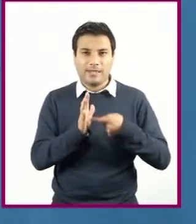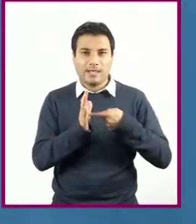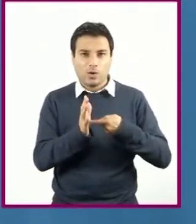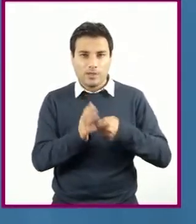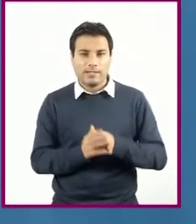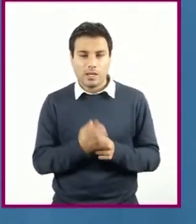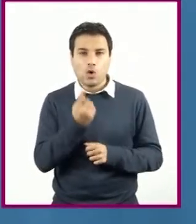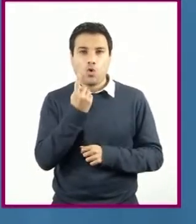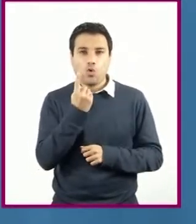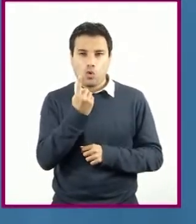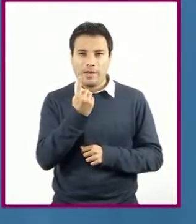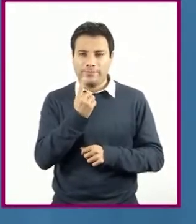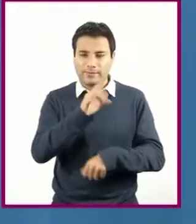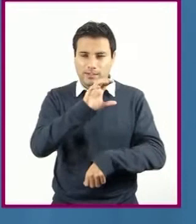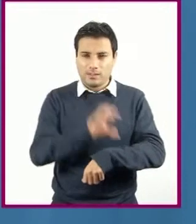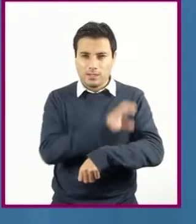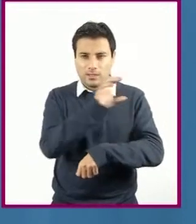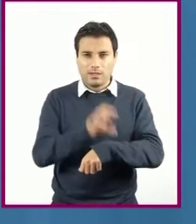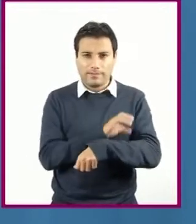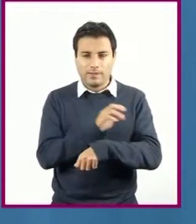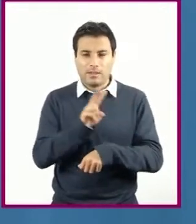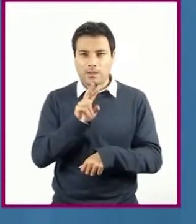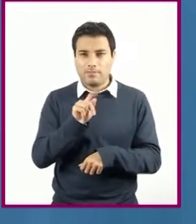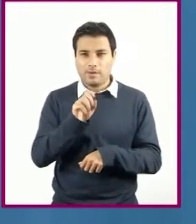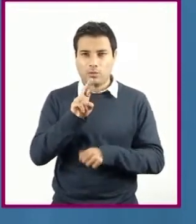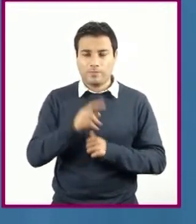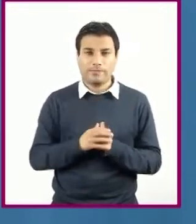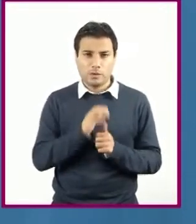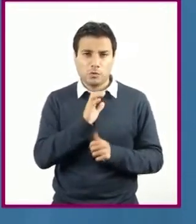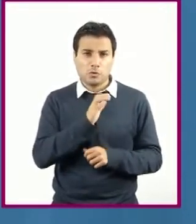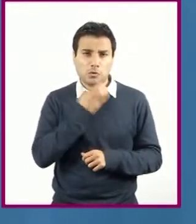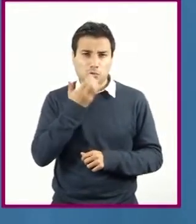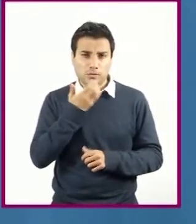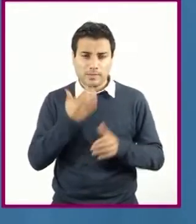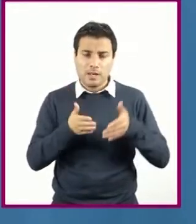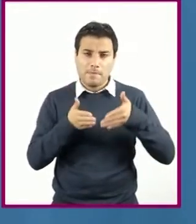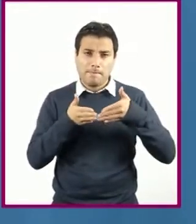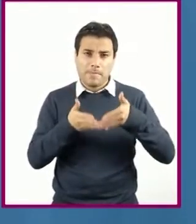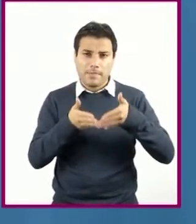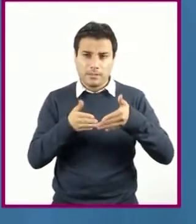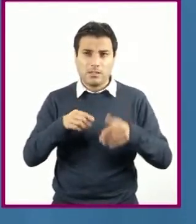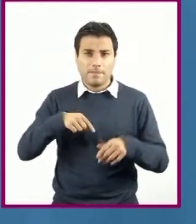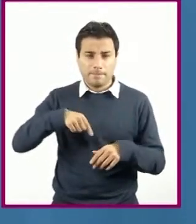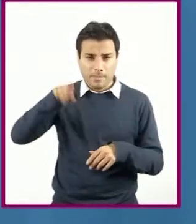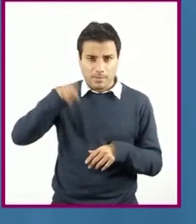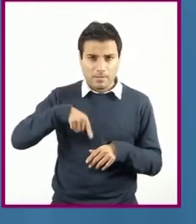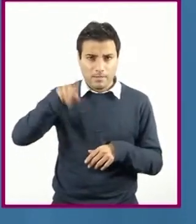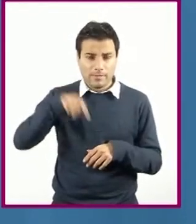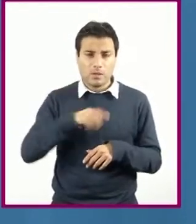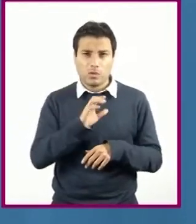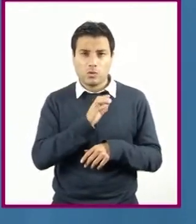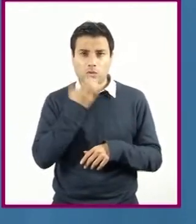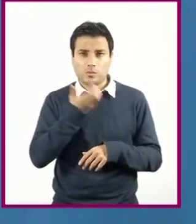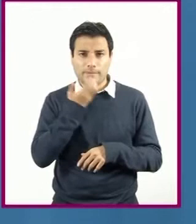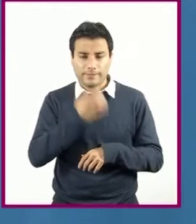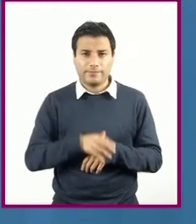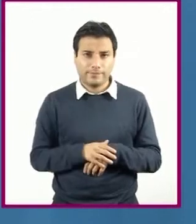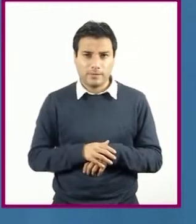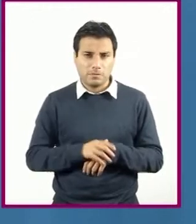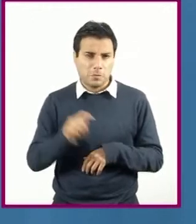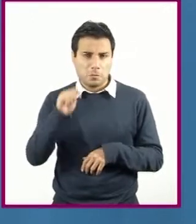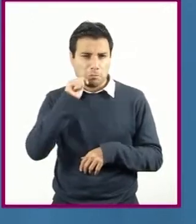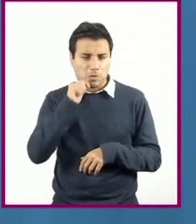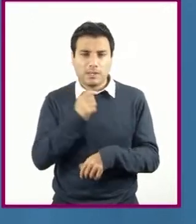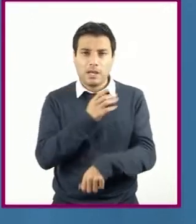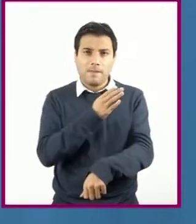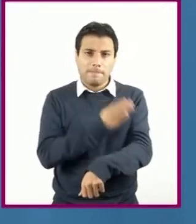La tradición predominaba aún en el agua, muy especialmente a pesar del cambio de la madera al hierro y de la vela al